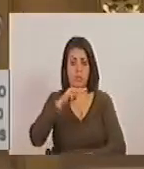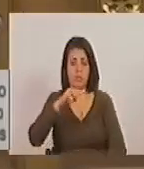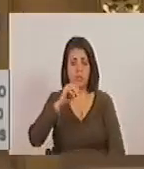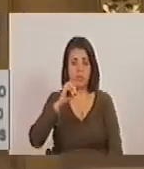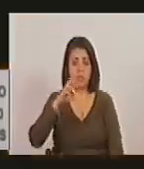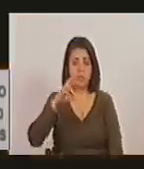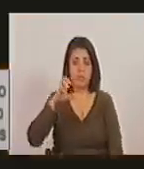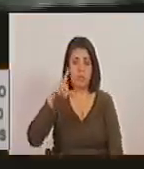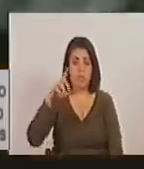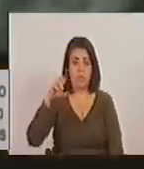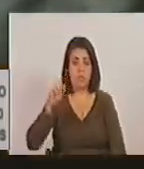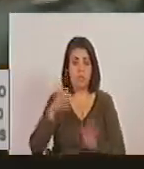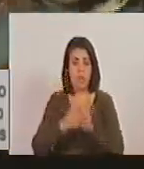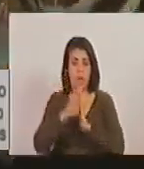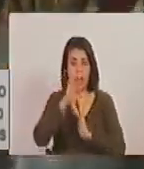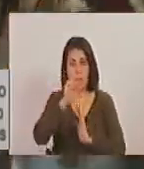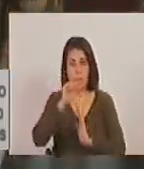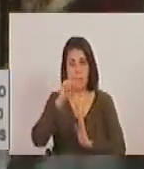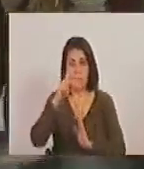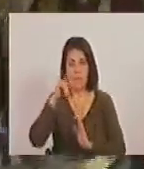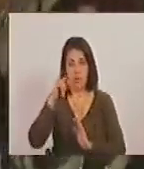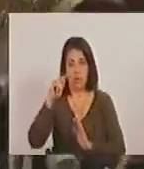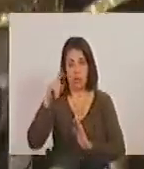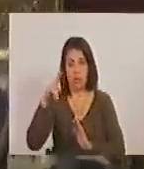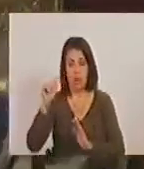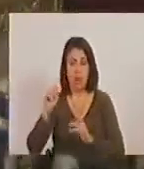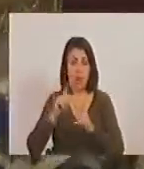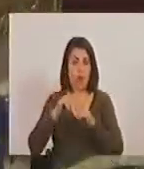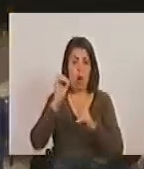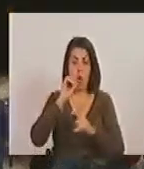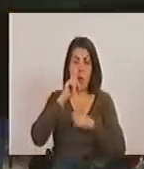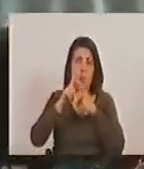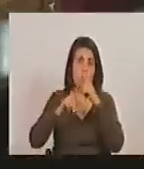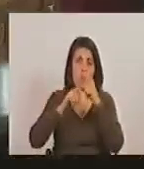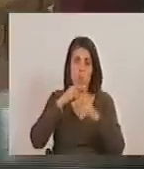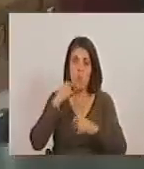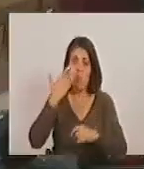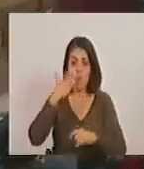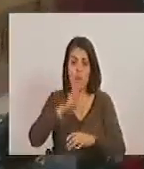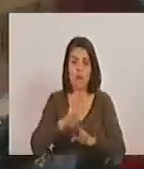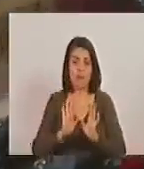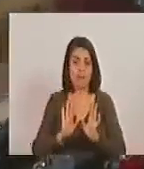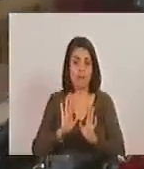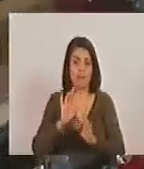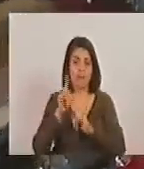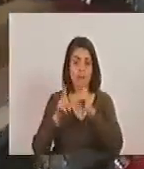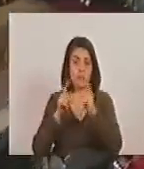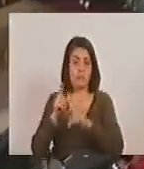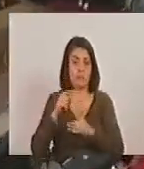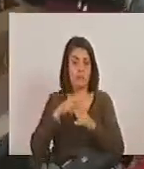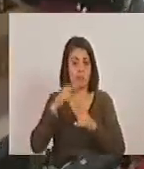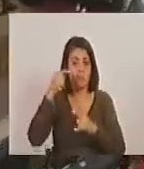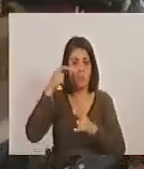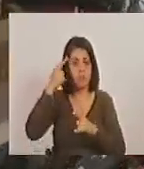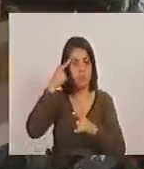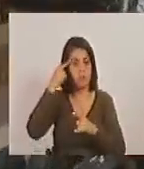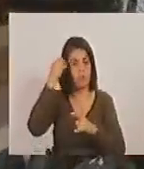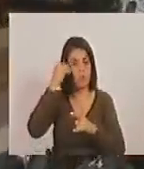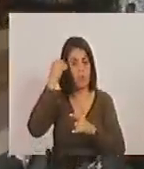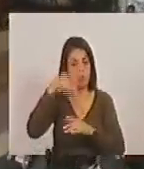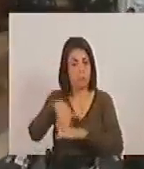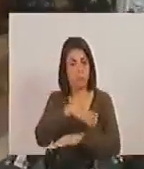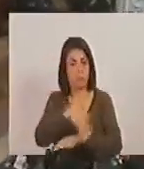o monda, Morales, capitula o mueres, fue sometida al escarnio, deambulada por las calles de